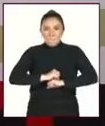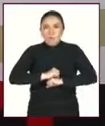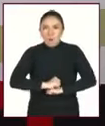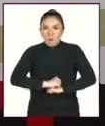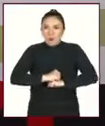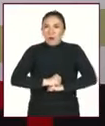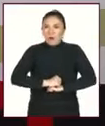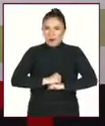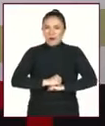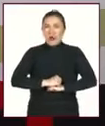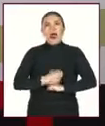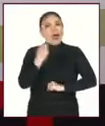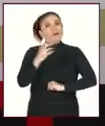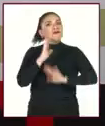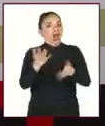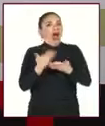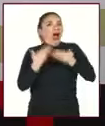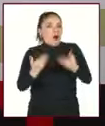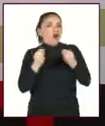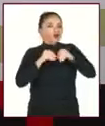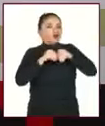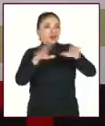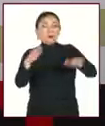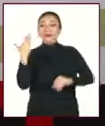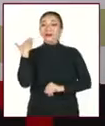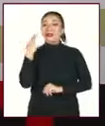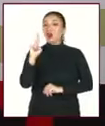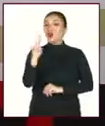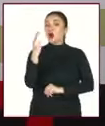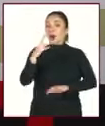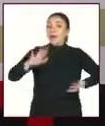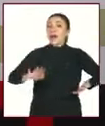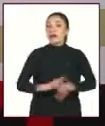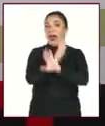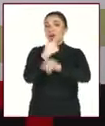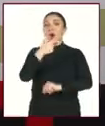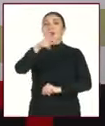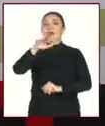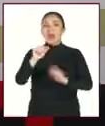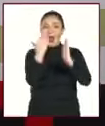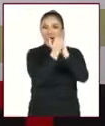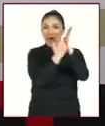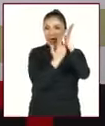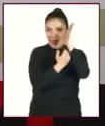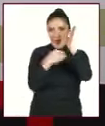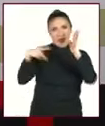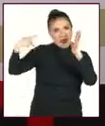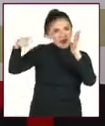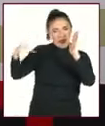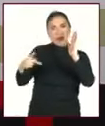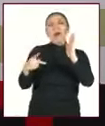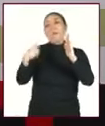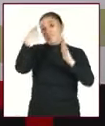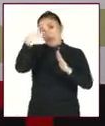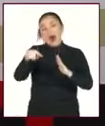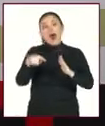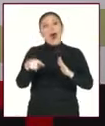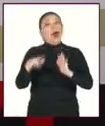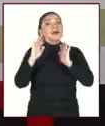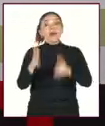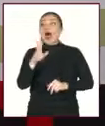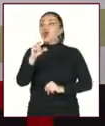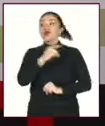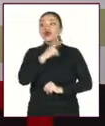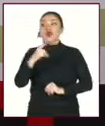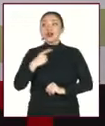mucho. En noviembre se hizo una actualización en las guías de la AJA, donde ya no se hace